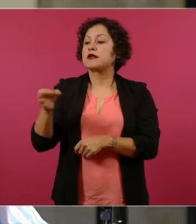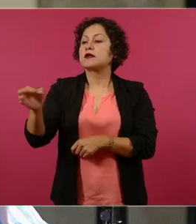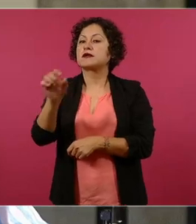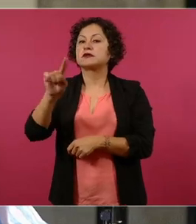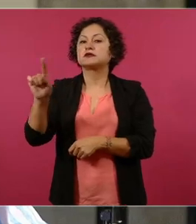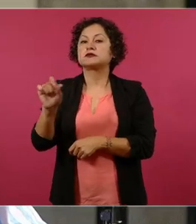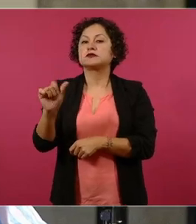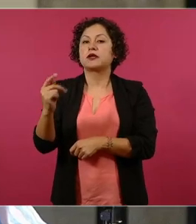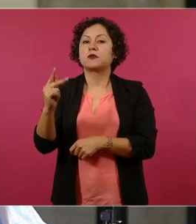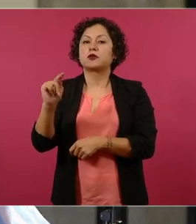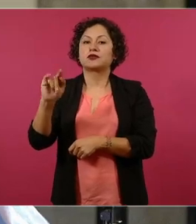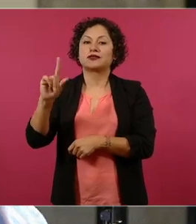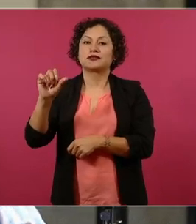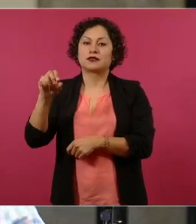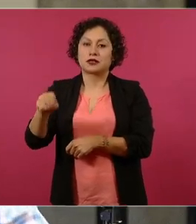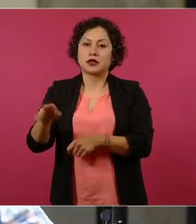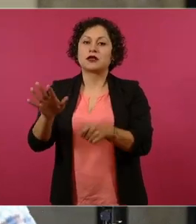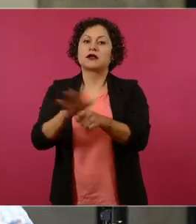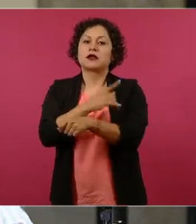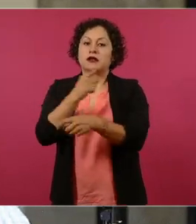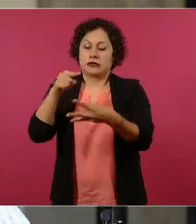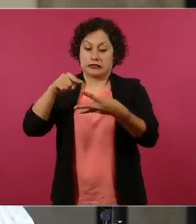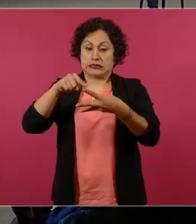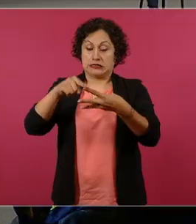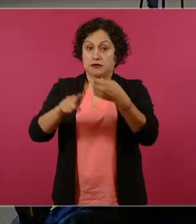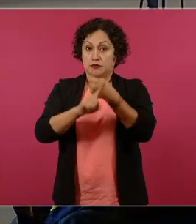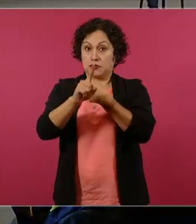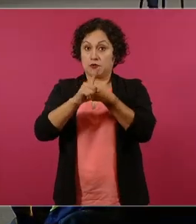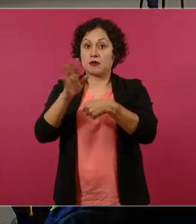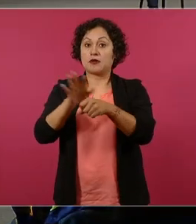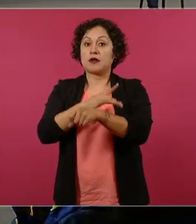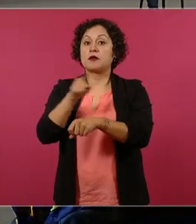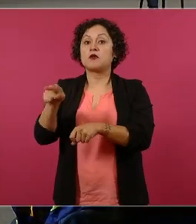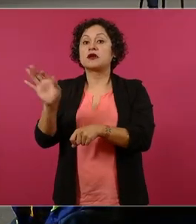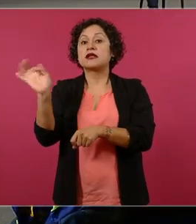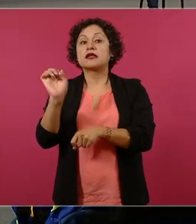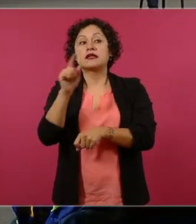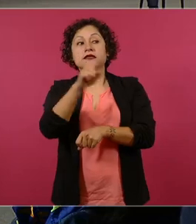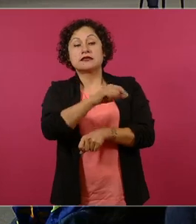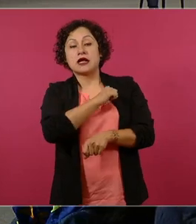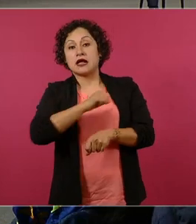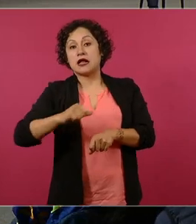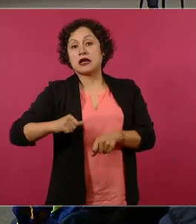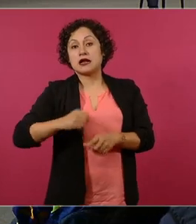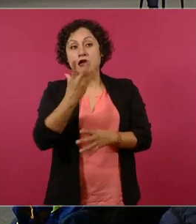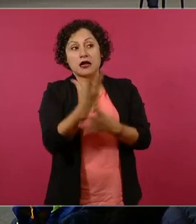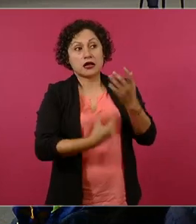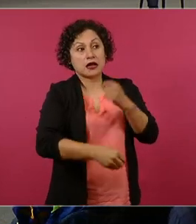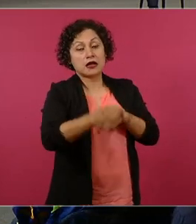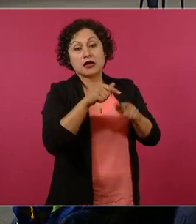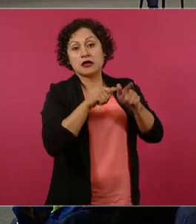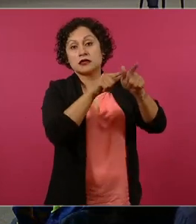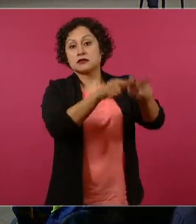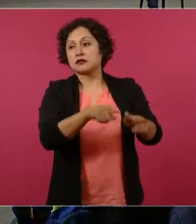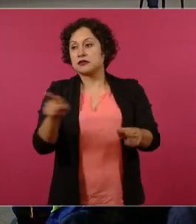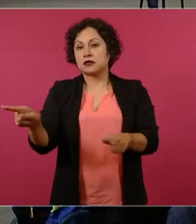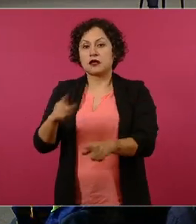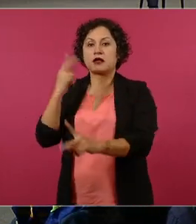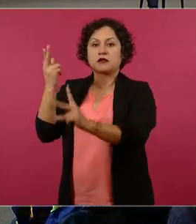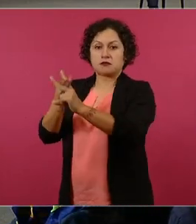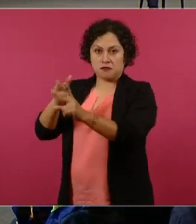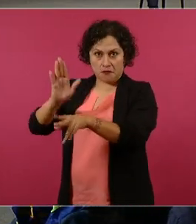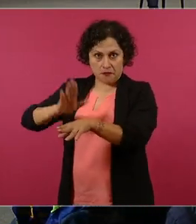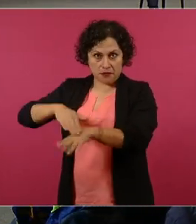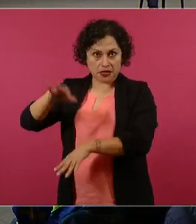este alcalde esté libre pueda haber una muerte más Bueno mira este le voy a pedir a la secretaria de gobernación